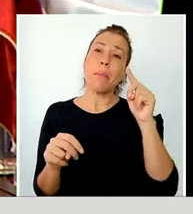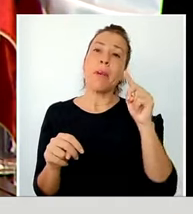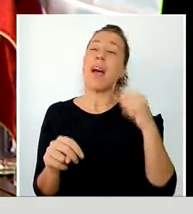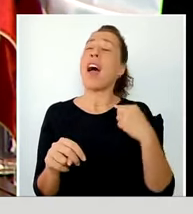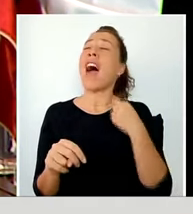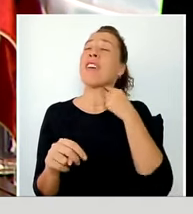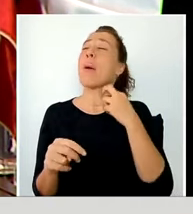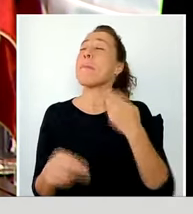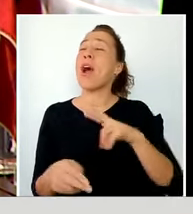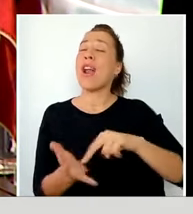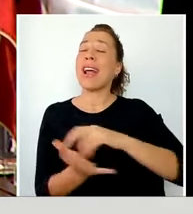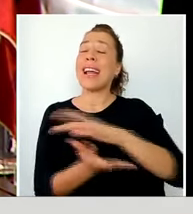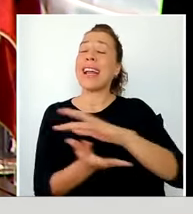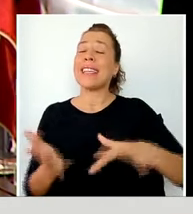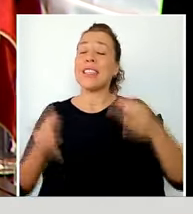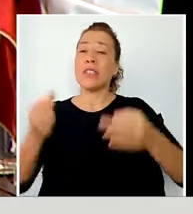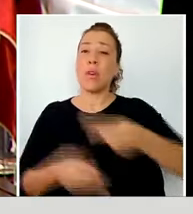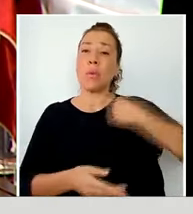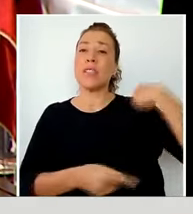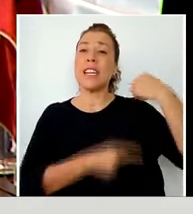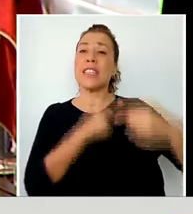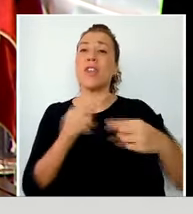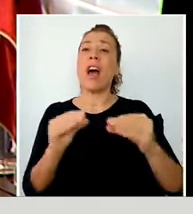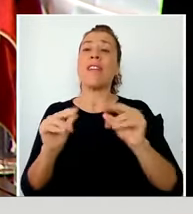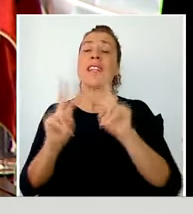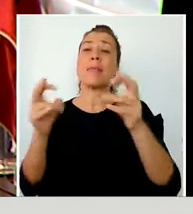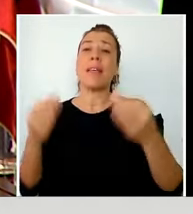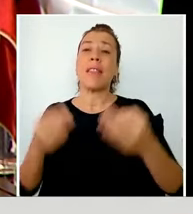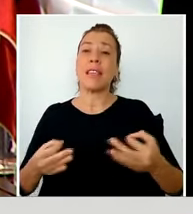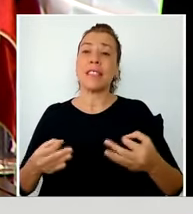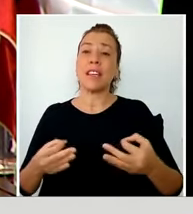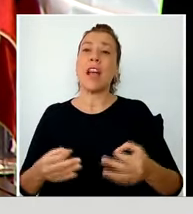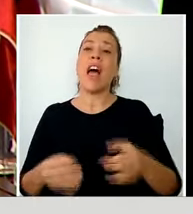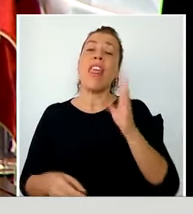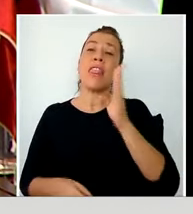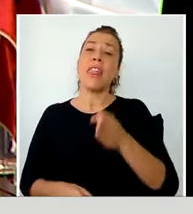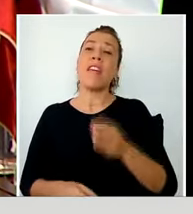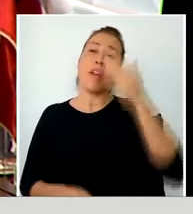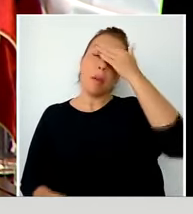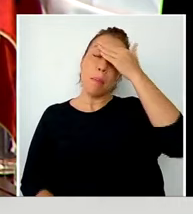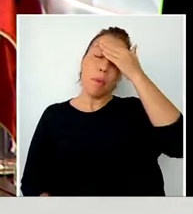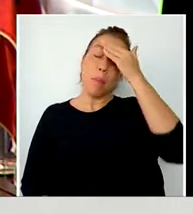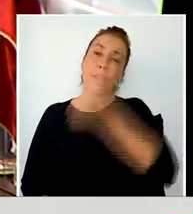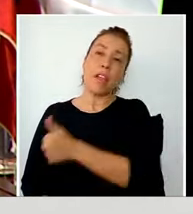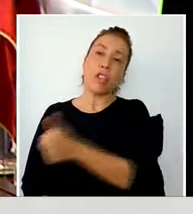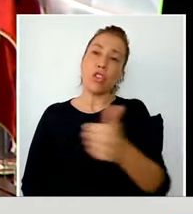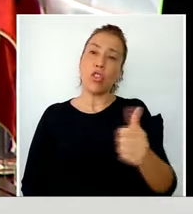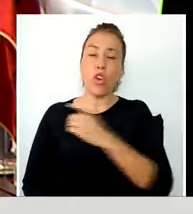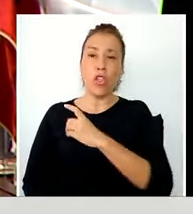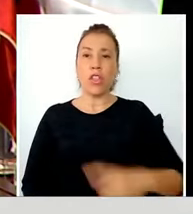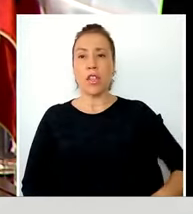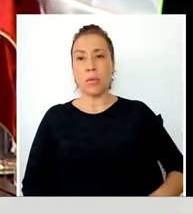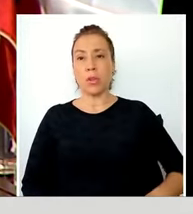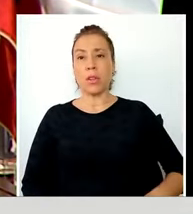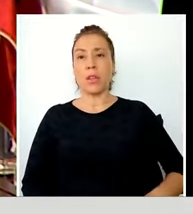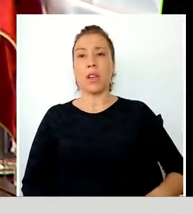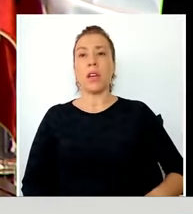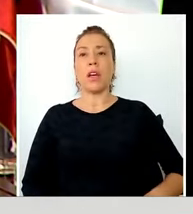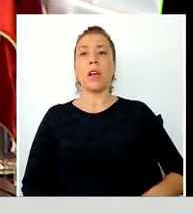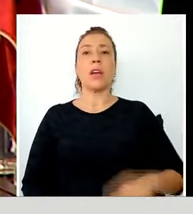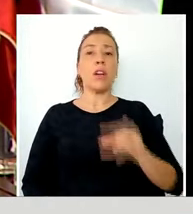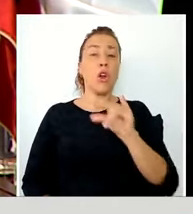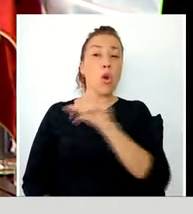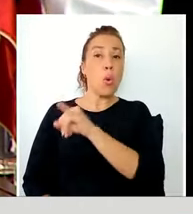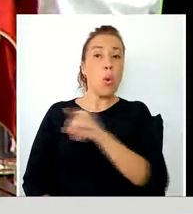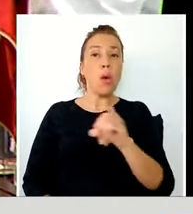historia y abordar temas de seguridad debiese ser ojalá Una preocupación de todos los parlamentarios vamos a ver a continuación unos segundos más si